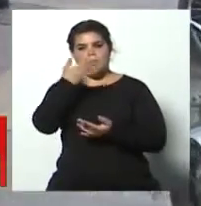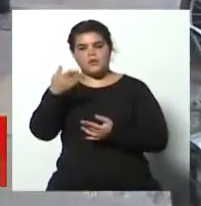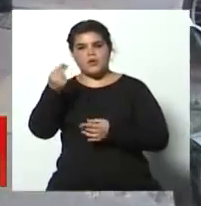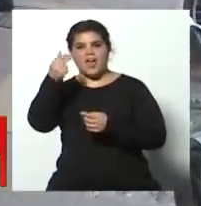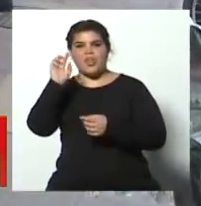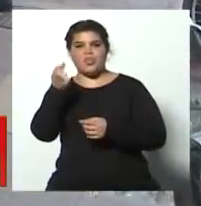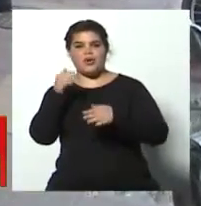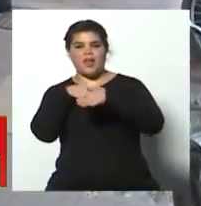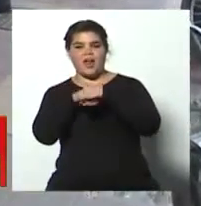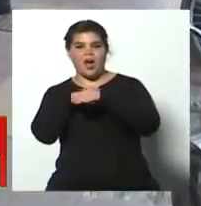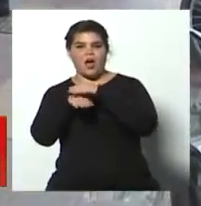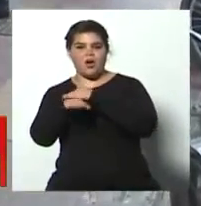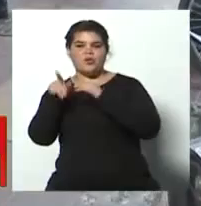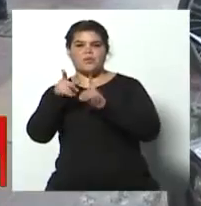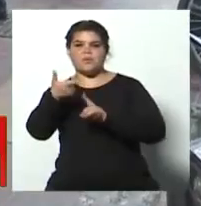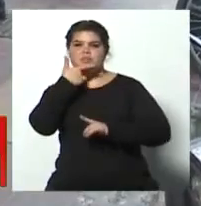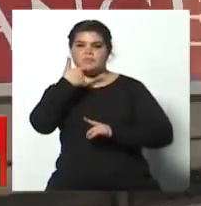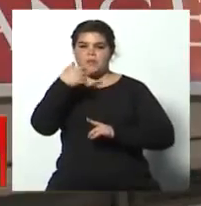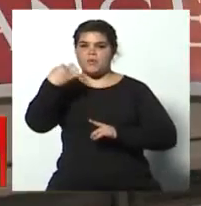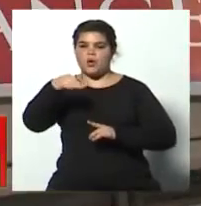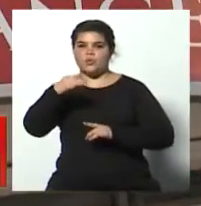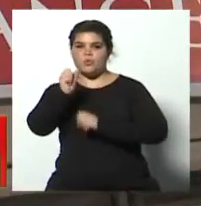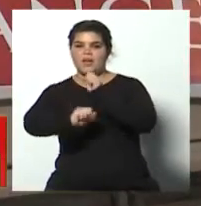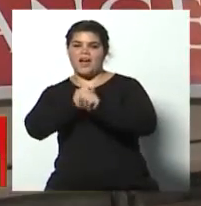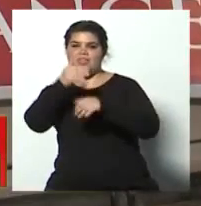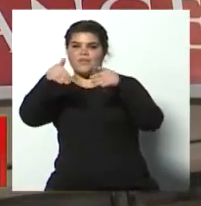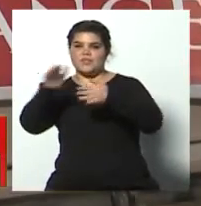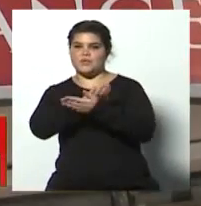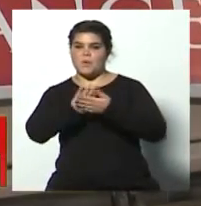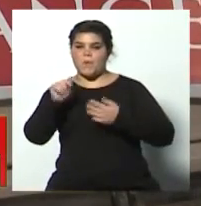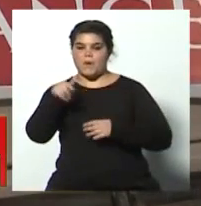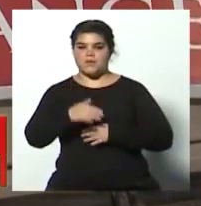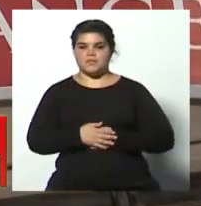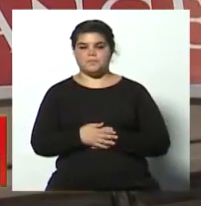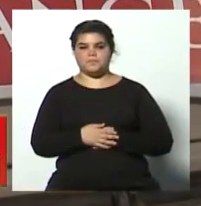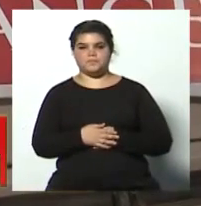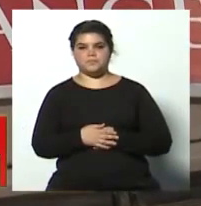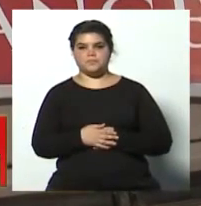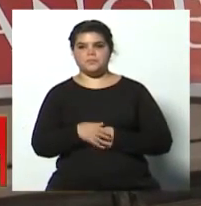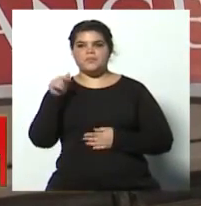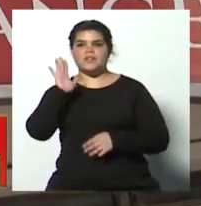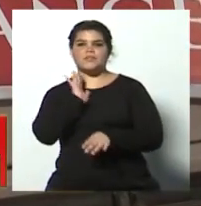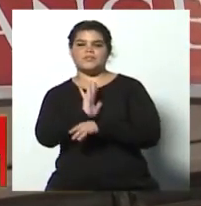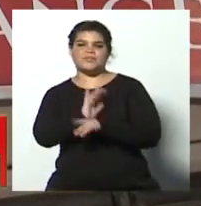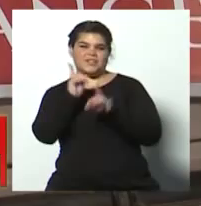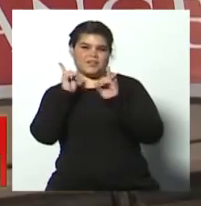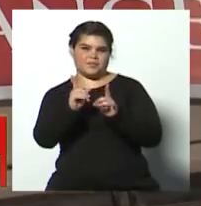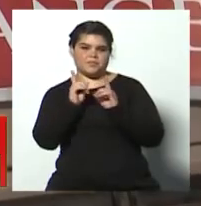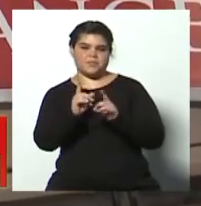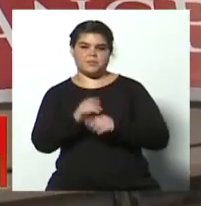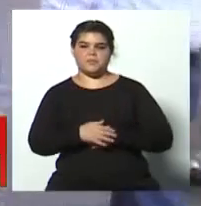lo mismo sucederá en septiembre, octubre, hasta las elecciones, ¿no? Tiene que ver justamente con eso, y tiene que ver